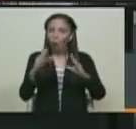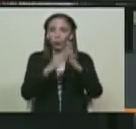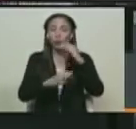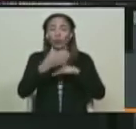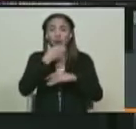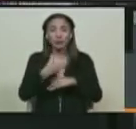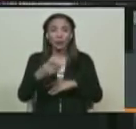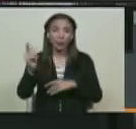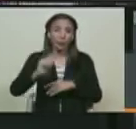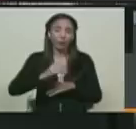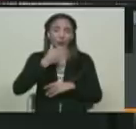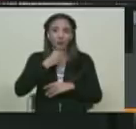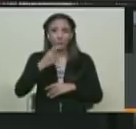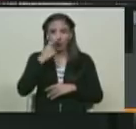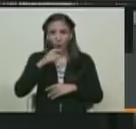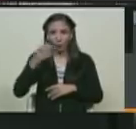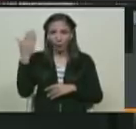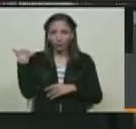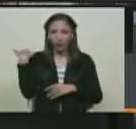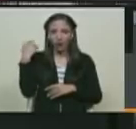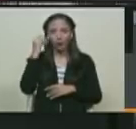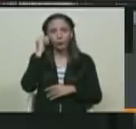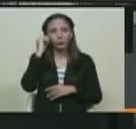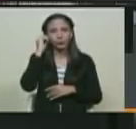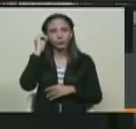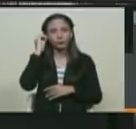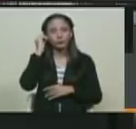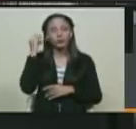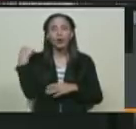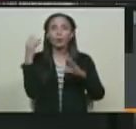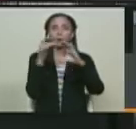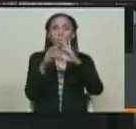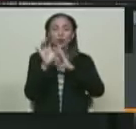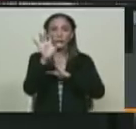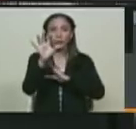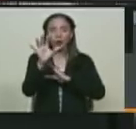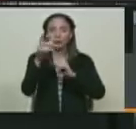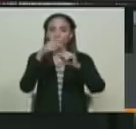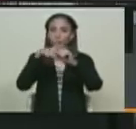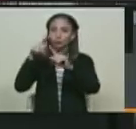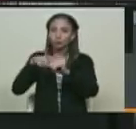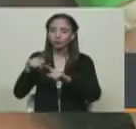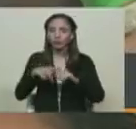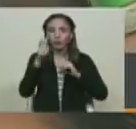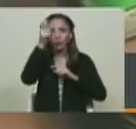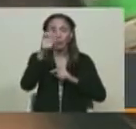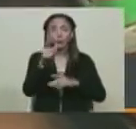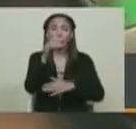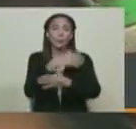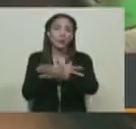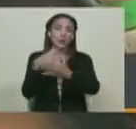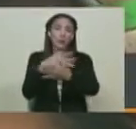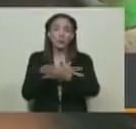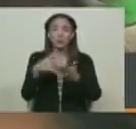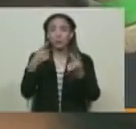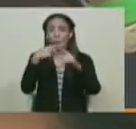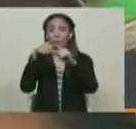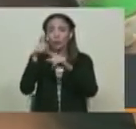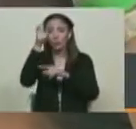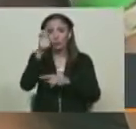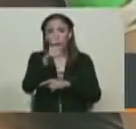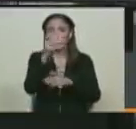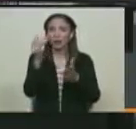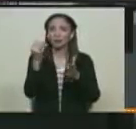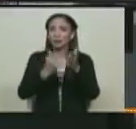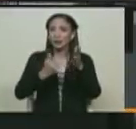diciembre y se lo pasaron por el carnet de la patria de miles de venezolanos que